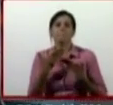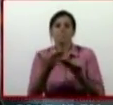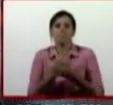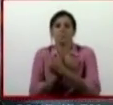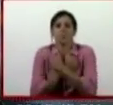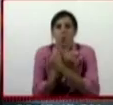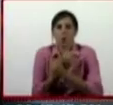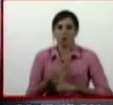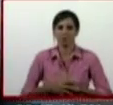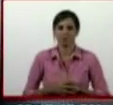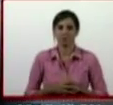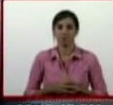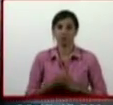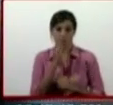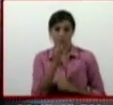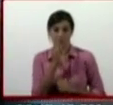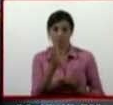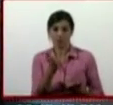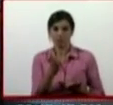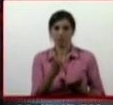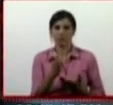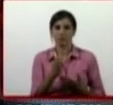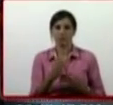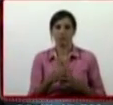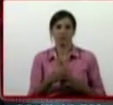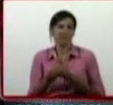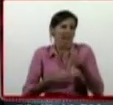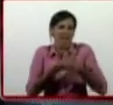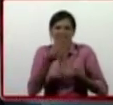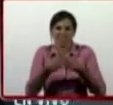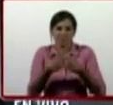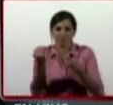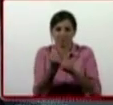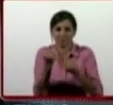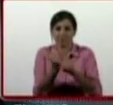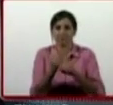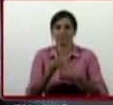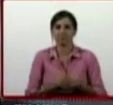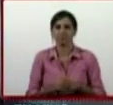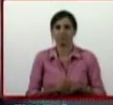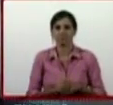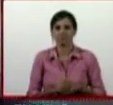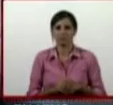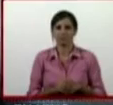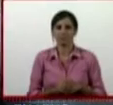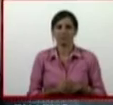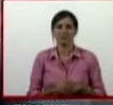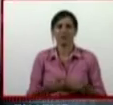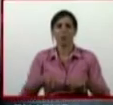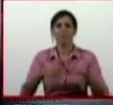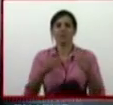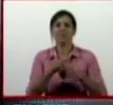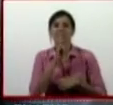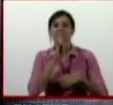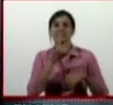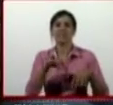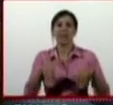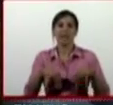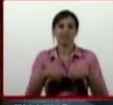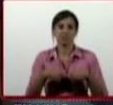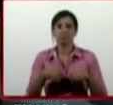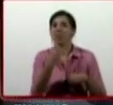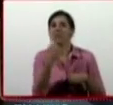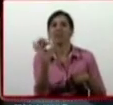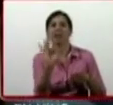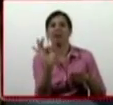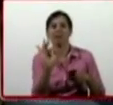¿verdad? Además de la información de todo lo que hacemos, un poco para romper la censura y el veto que me tienen a mí y al